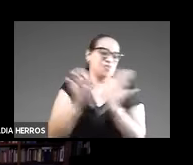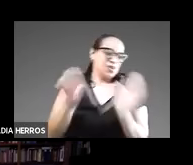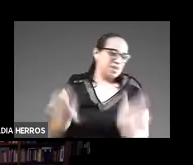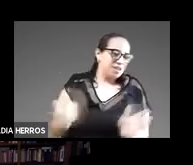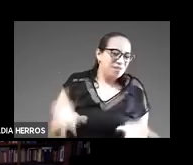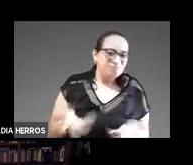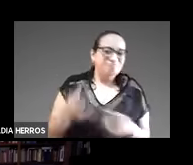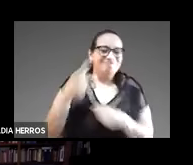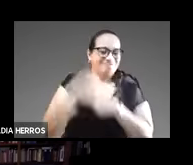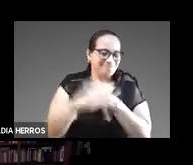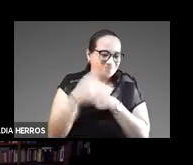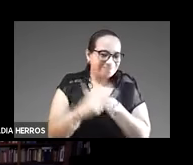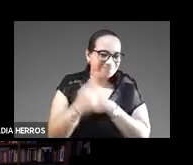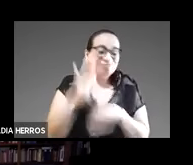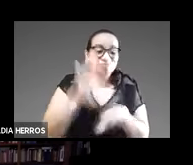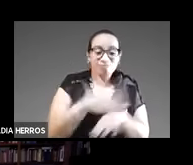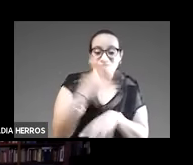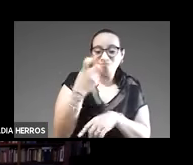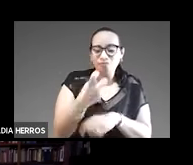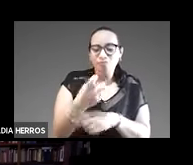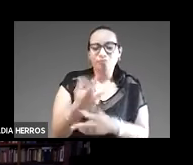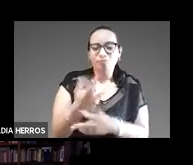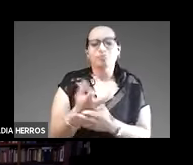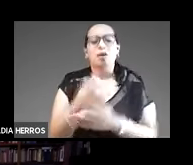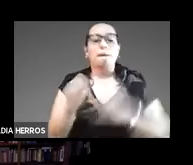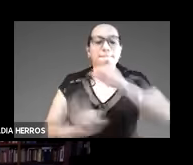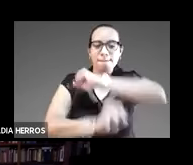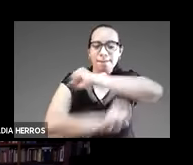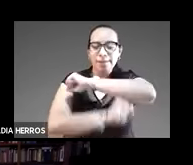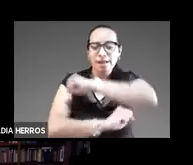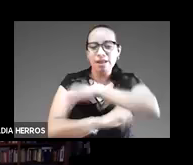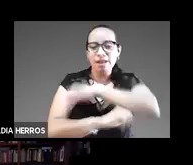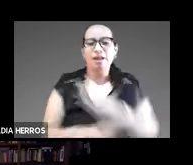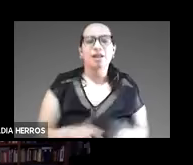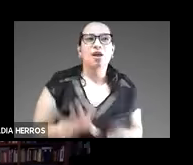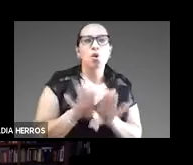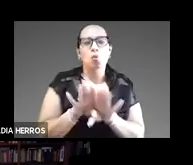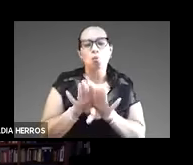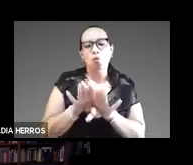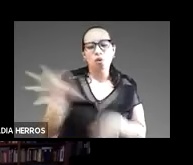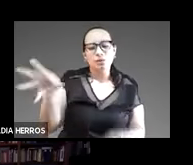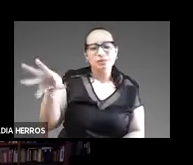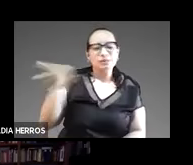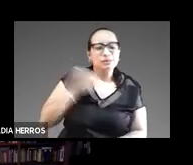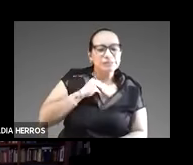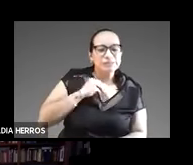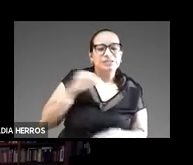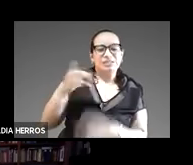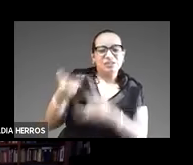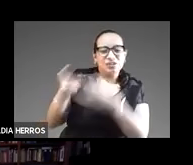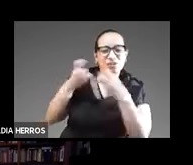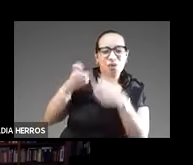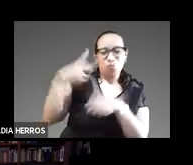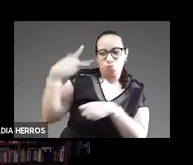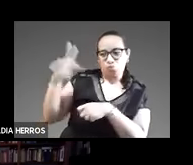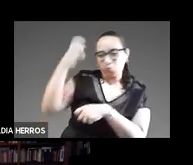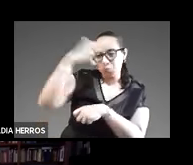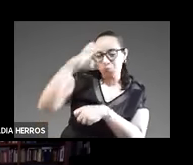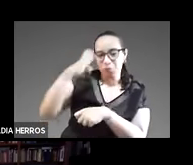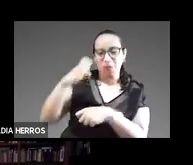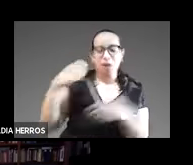sea, por eso los pilares, robando un poco la experiencia del compañero Samuel, ¿no?, son